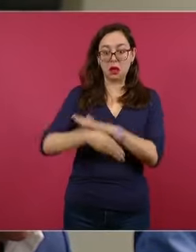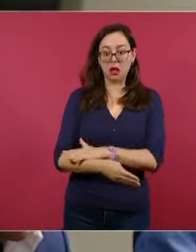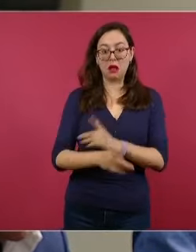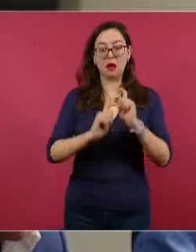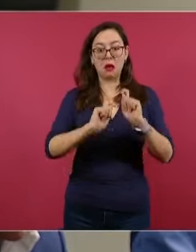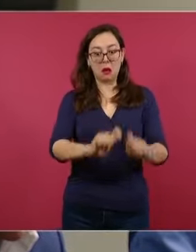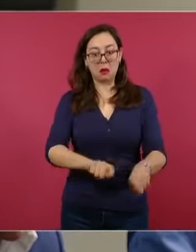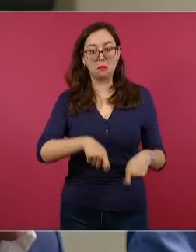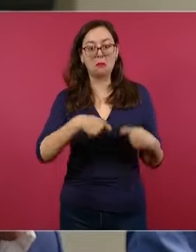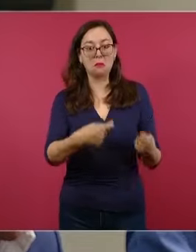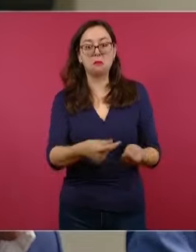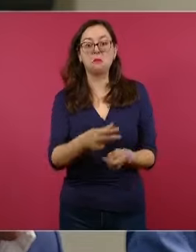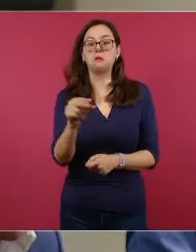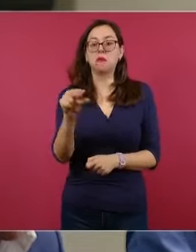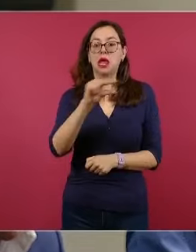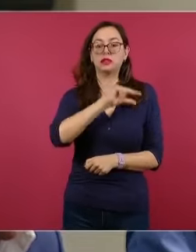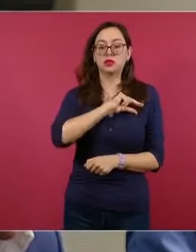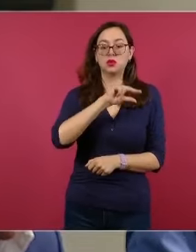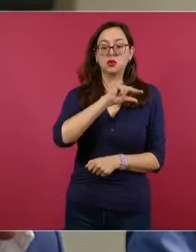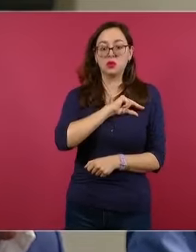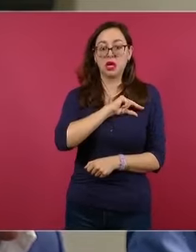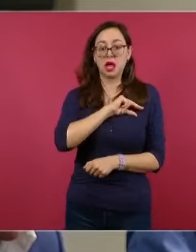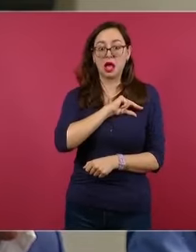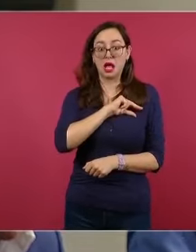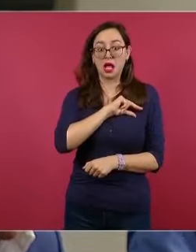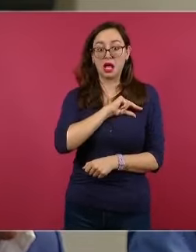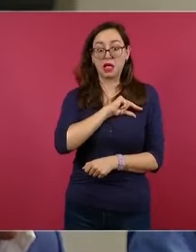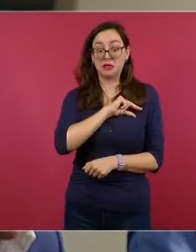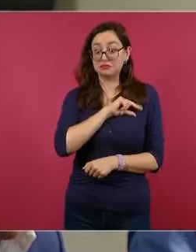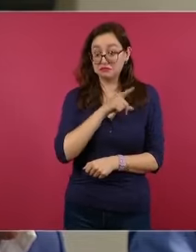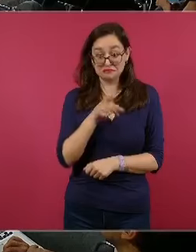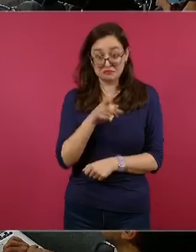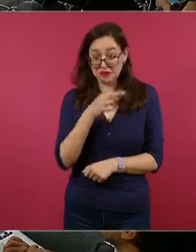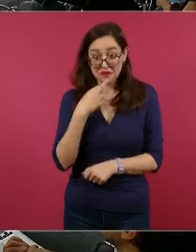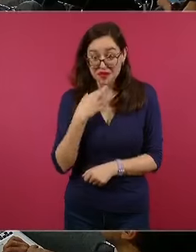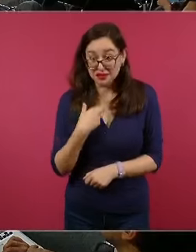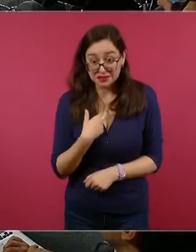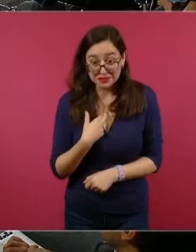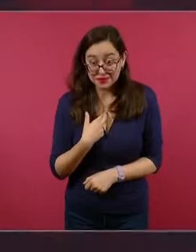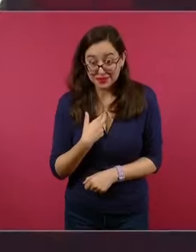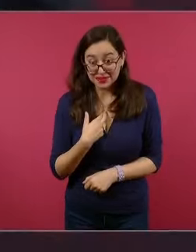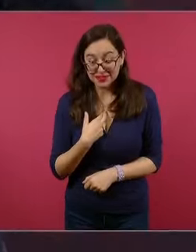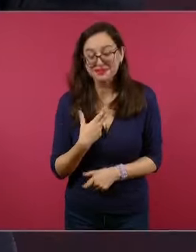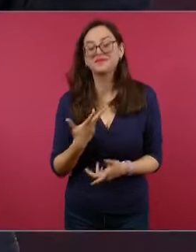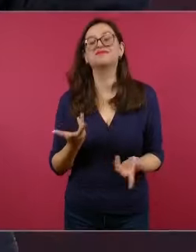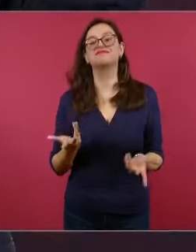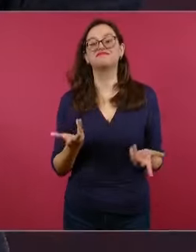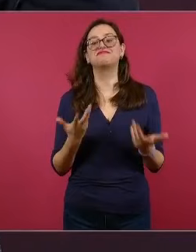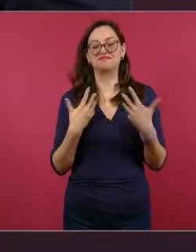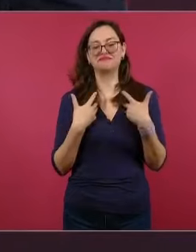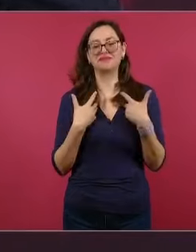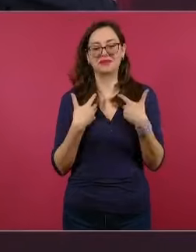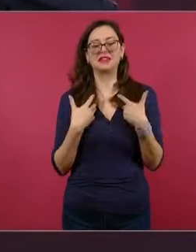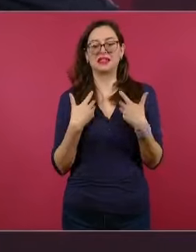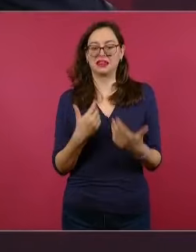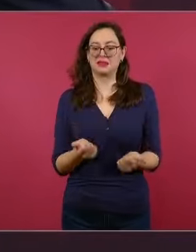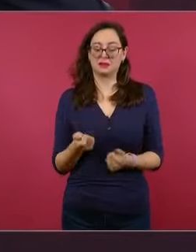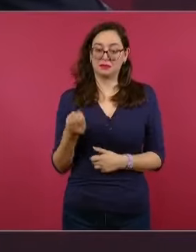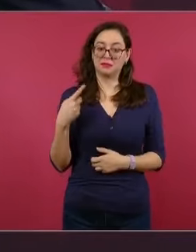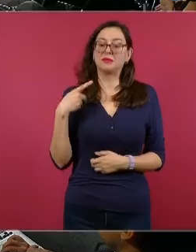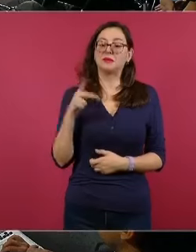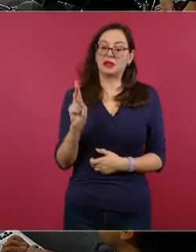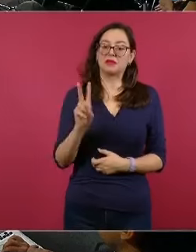metro con No no va a contestar Bueno yo entiendo yo entiendo pero sí es muy